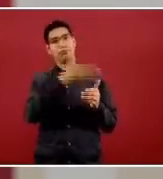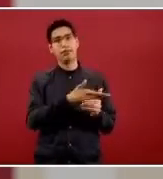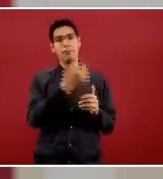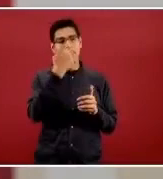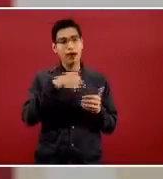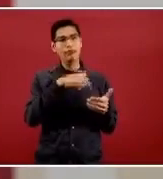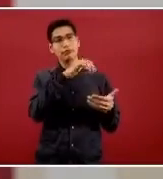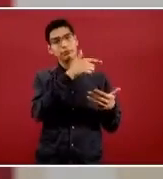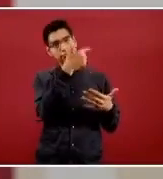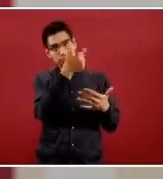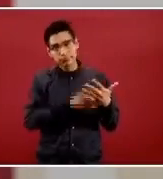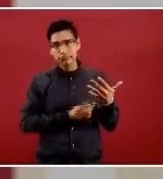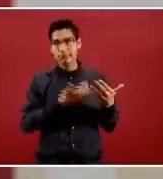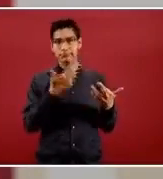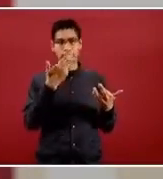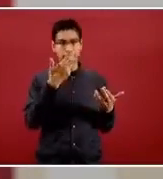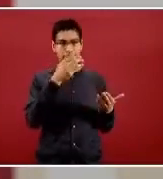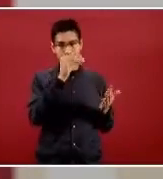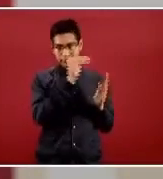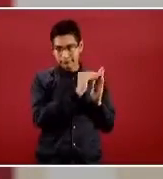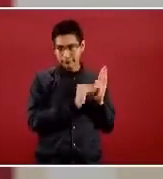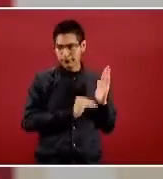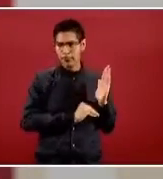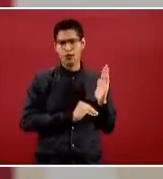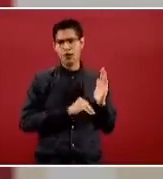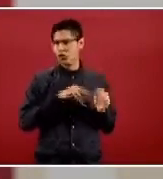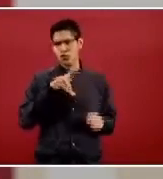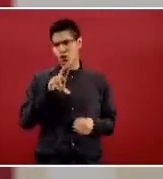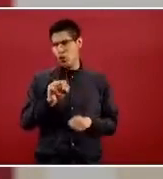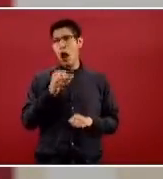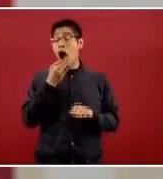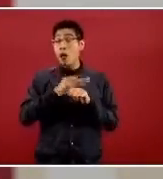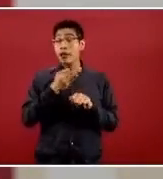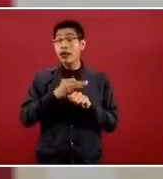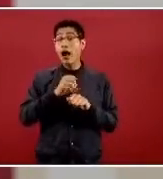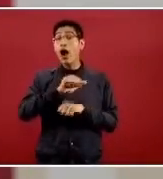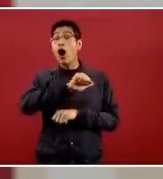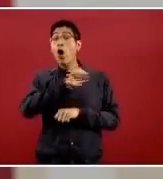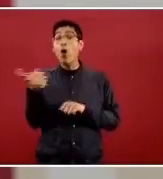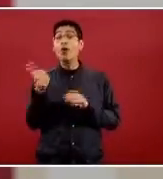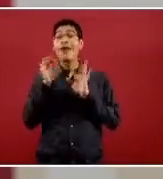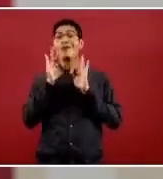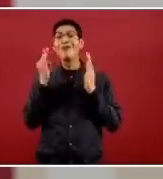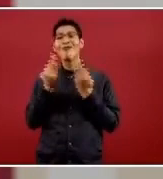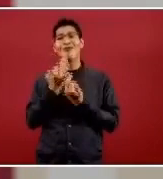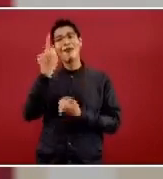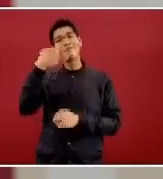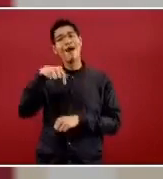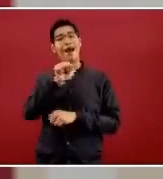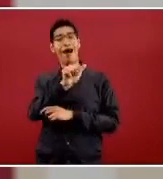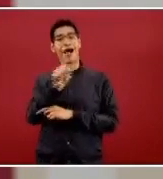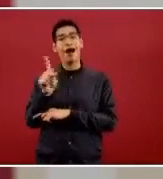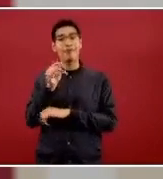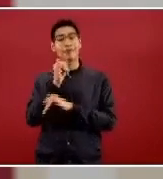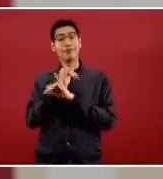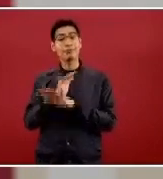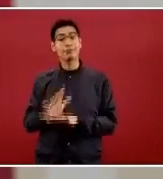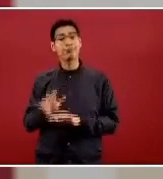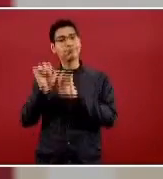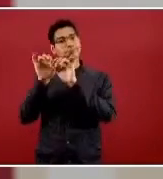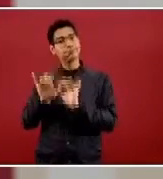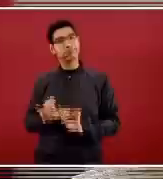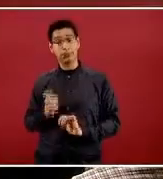un autorregistro para conocer otro panorama que nos puede servir muchísimo para la